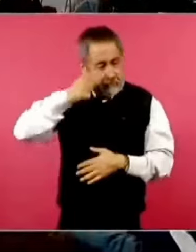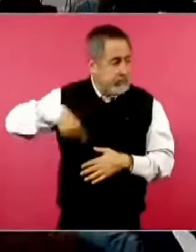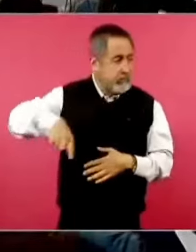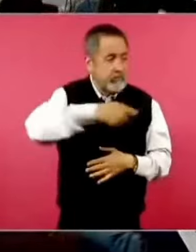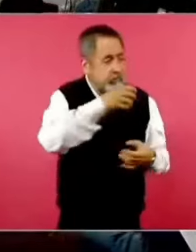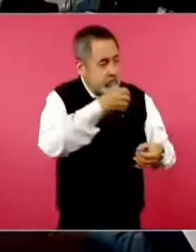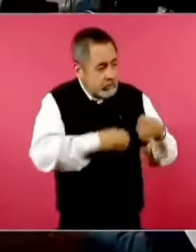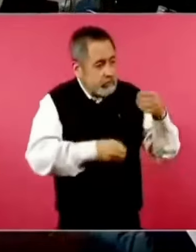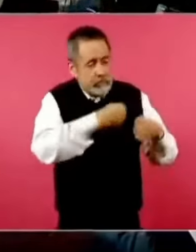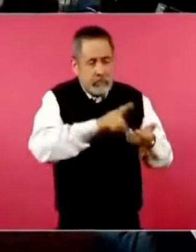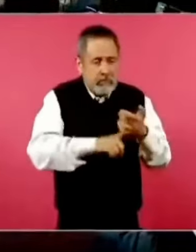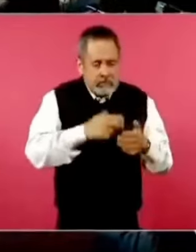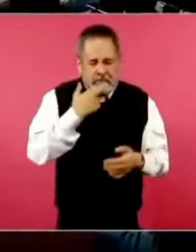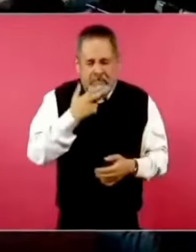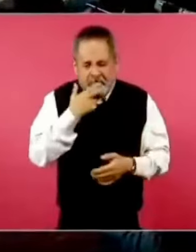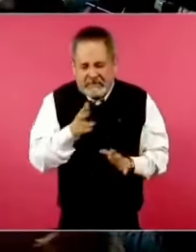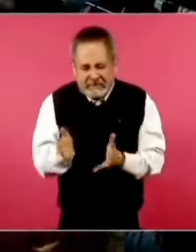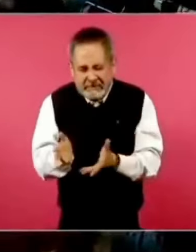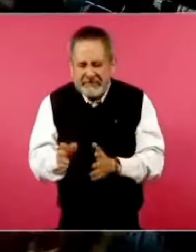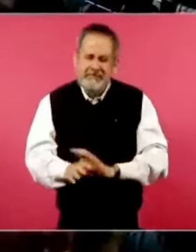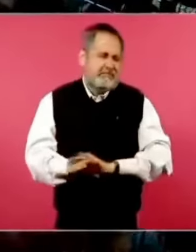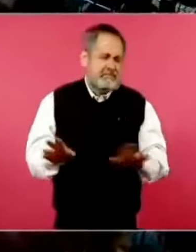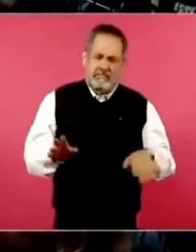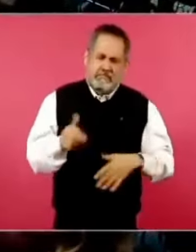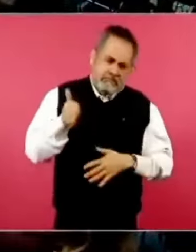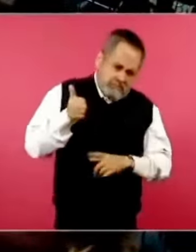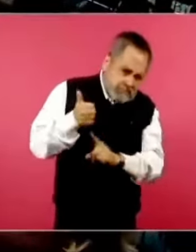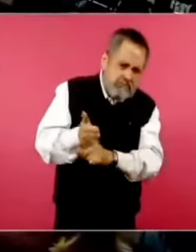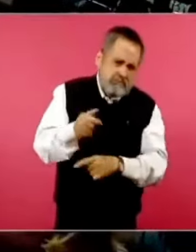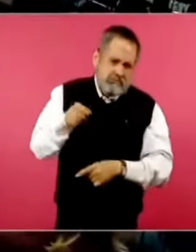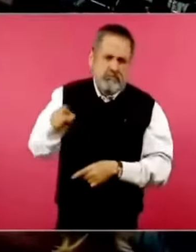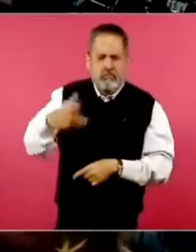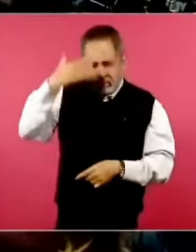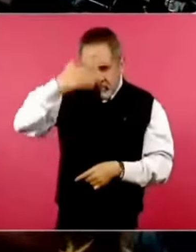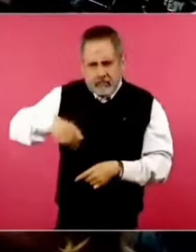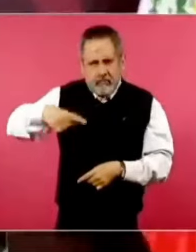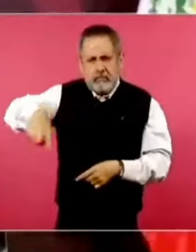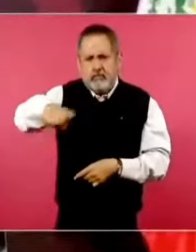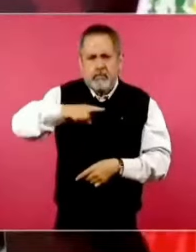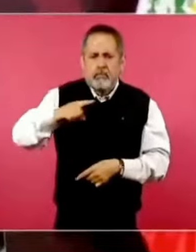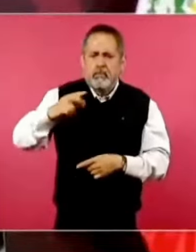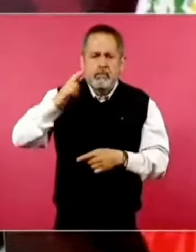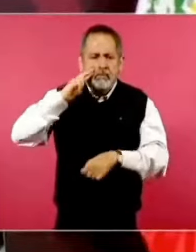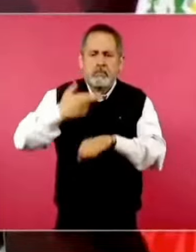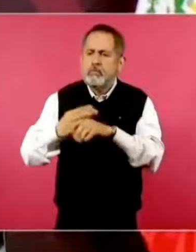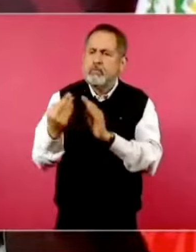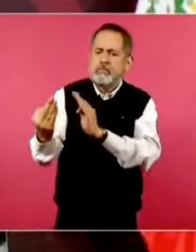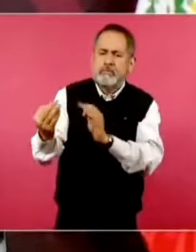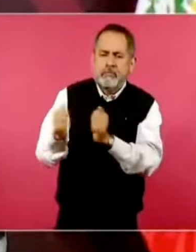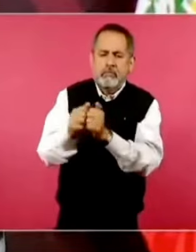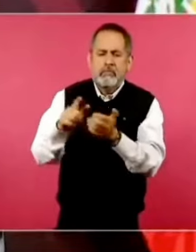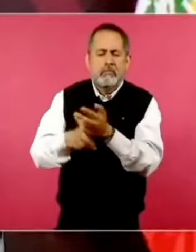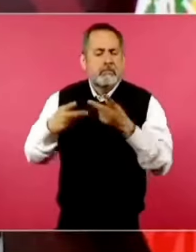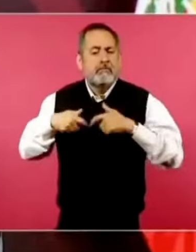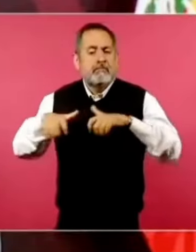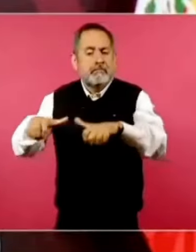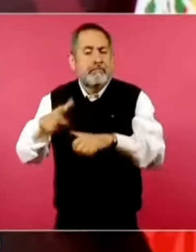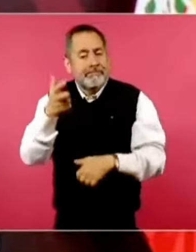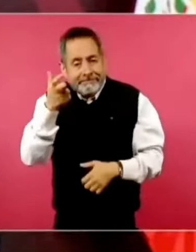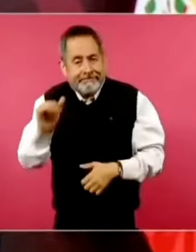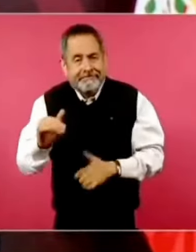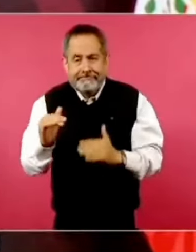jueces, a los magistrados? No, ellos tienen que entregarle cuentas al pueblo, porque esa es la